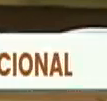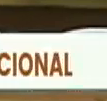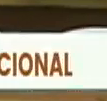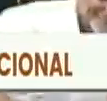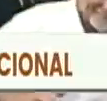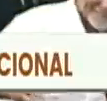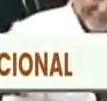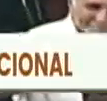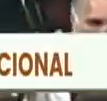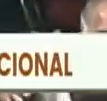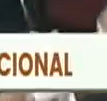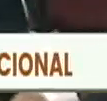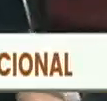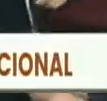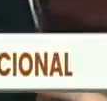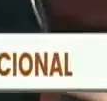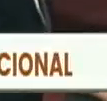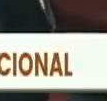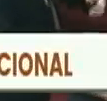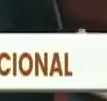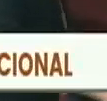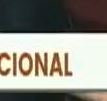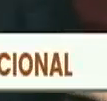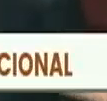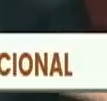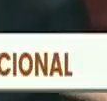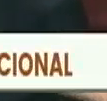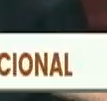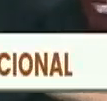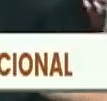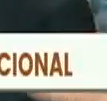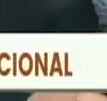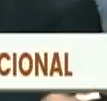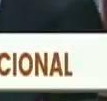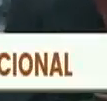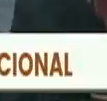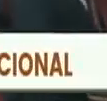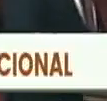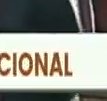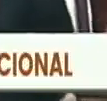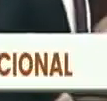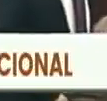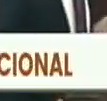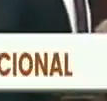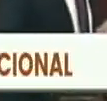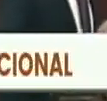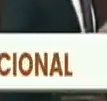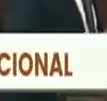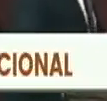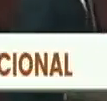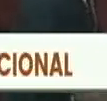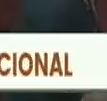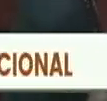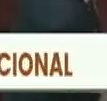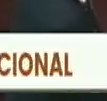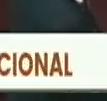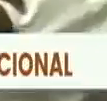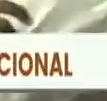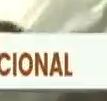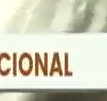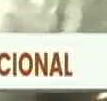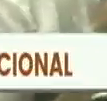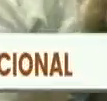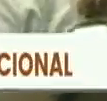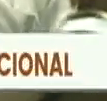amigos, representantes del movimiento de solidaridad Free Alex Saab, luego de